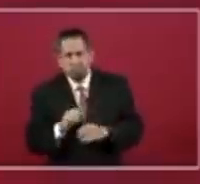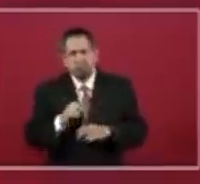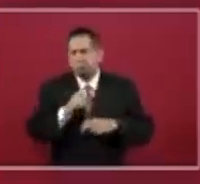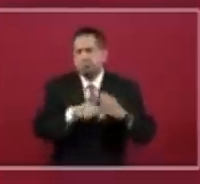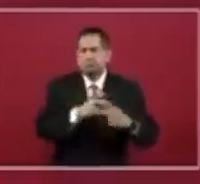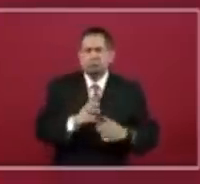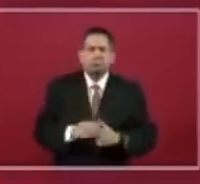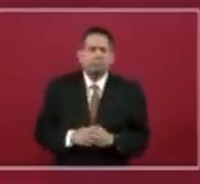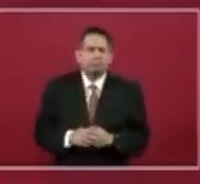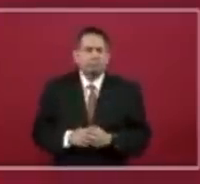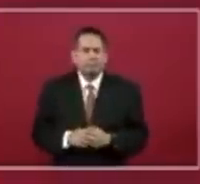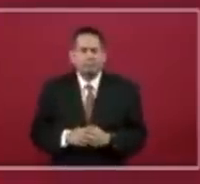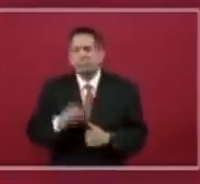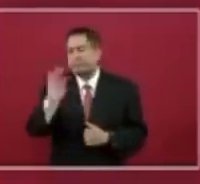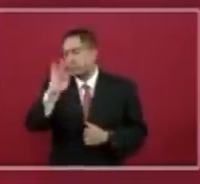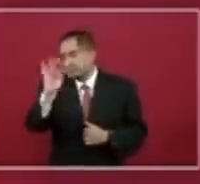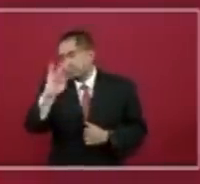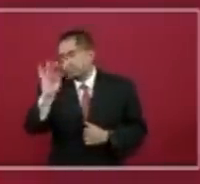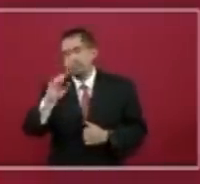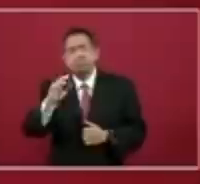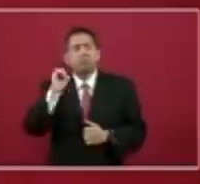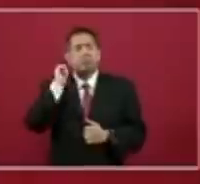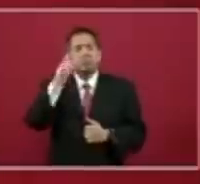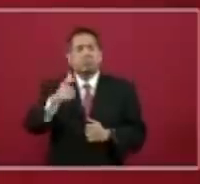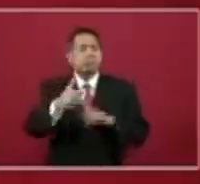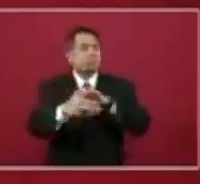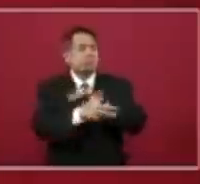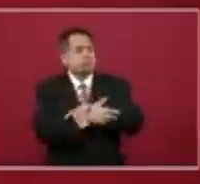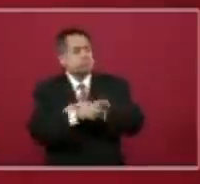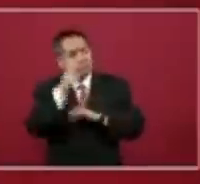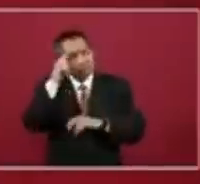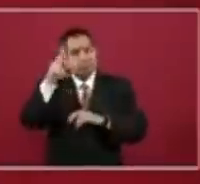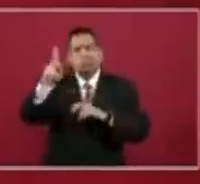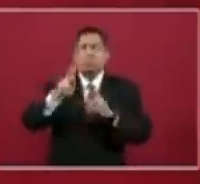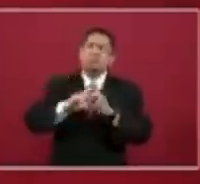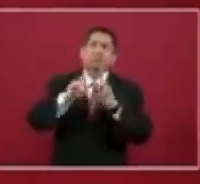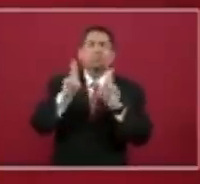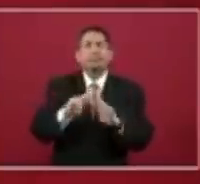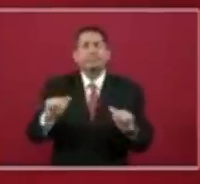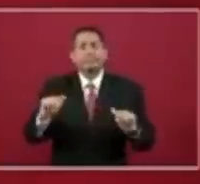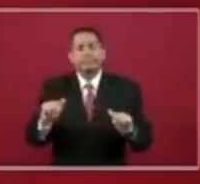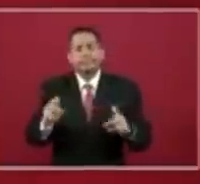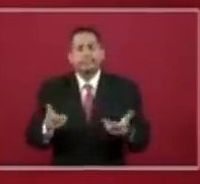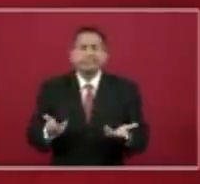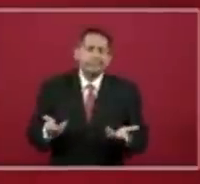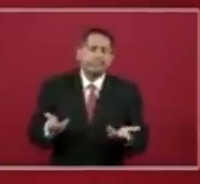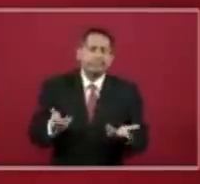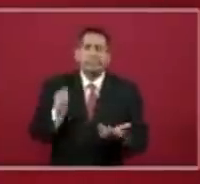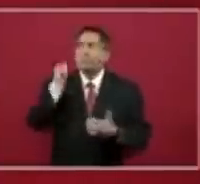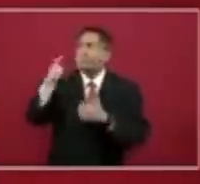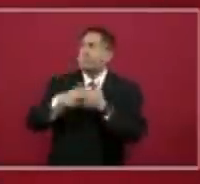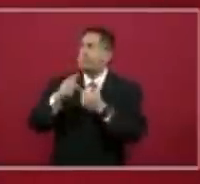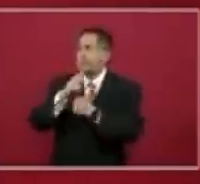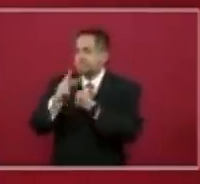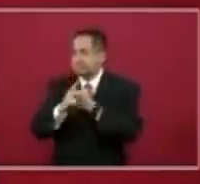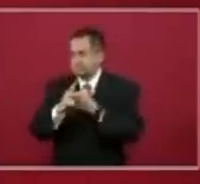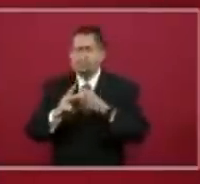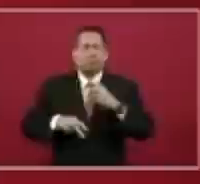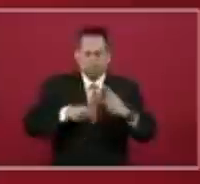voy. Si es un convenio para lograr la paz en algún país,